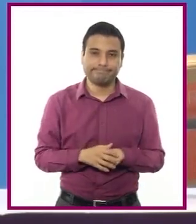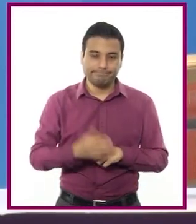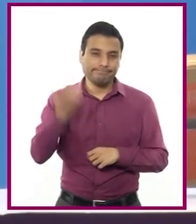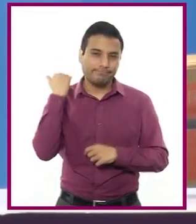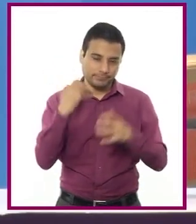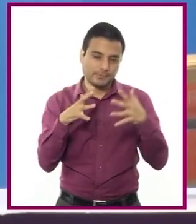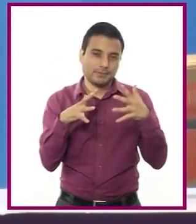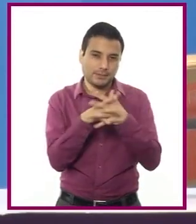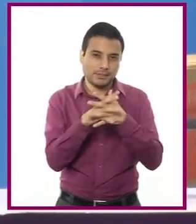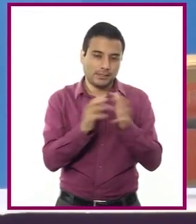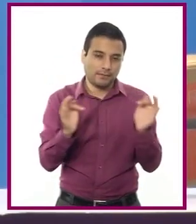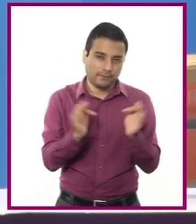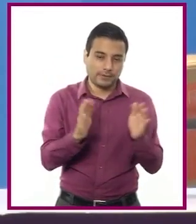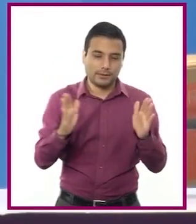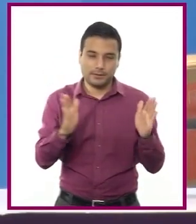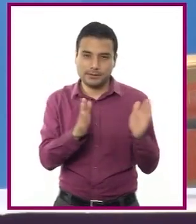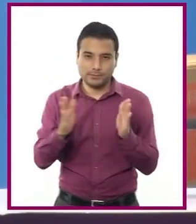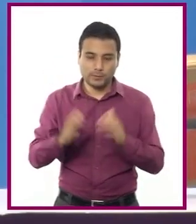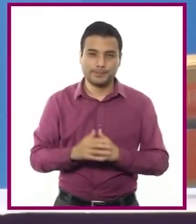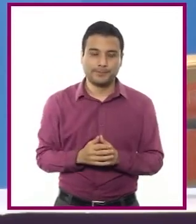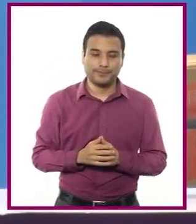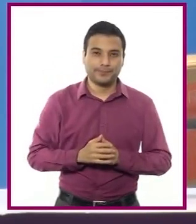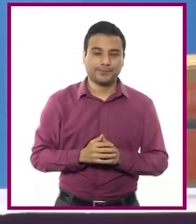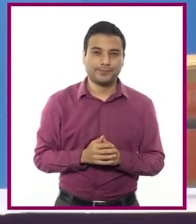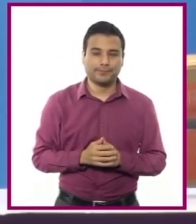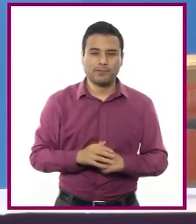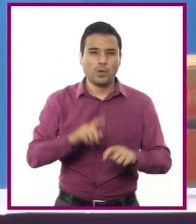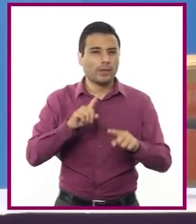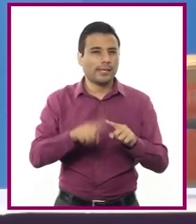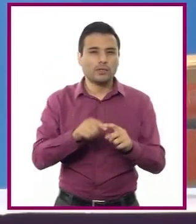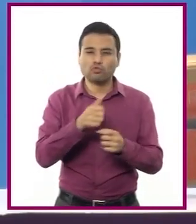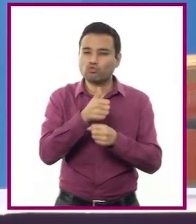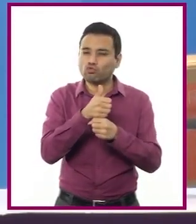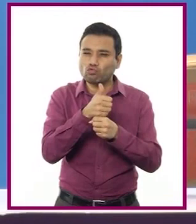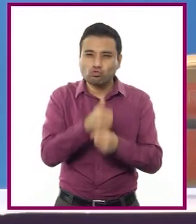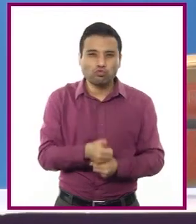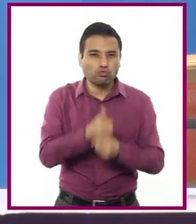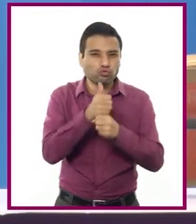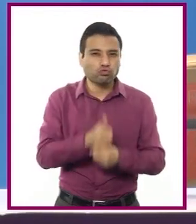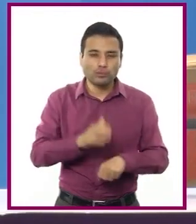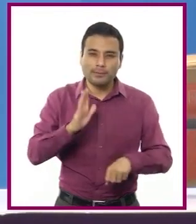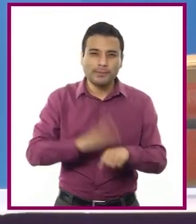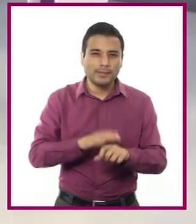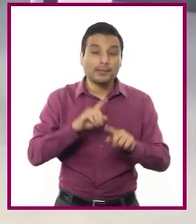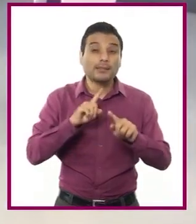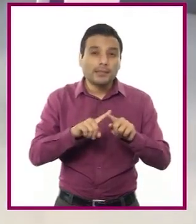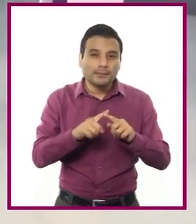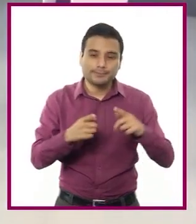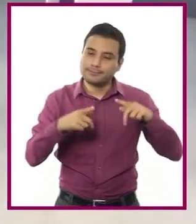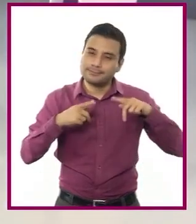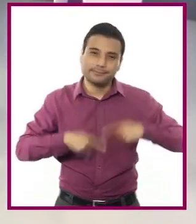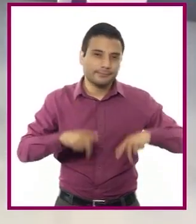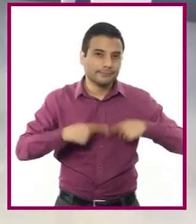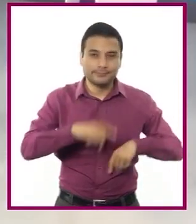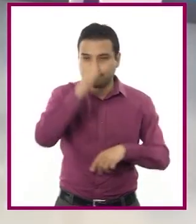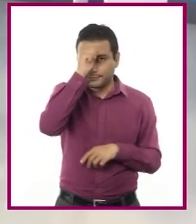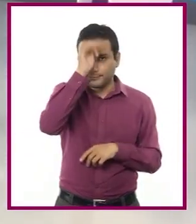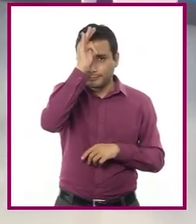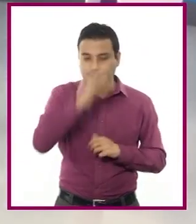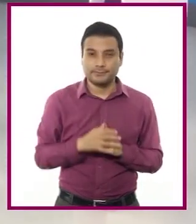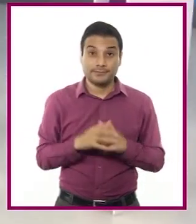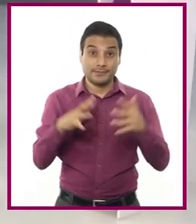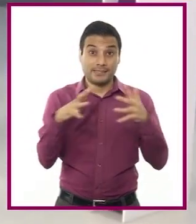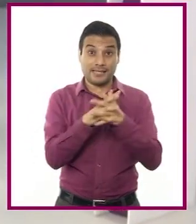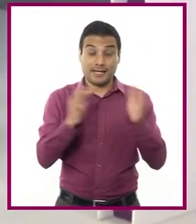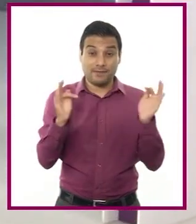Fría. Pero, sobre todo, los más afectados fueron los mismos afganos. Tras el fin de la Guerra